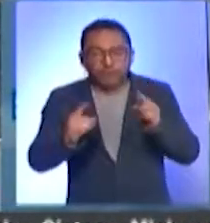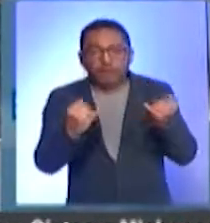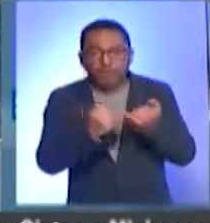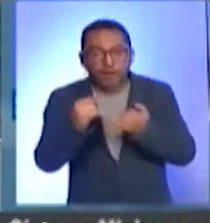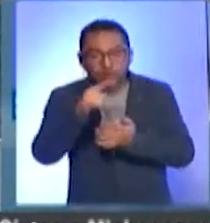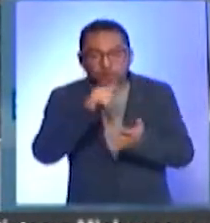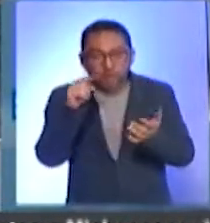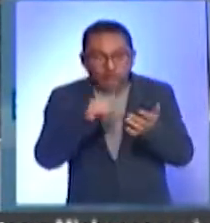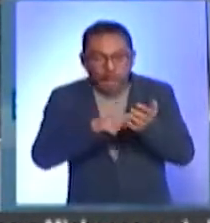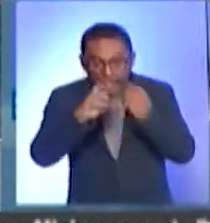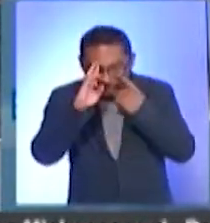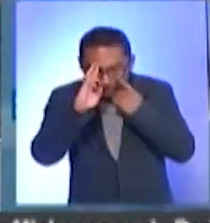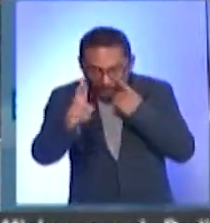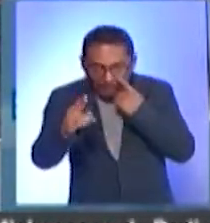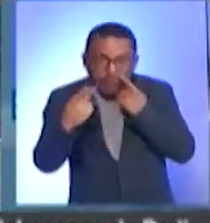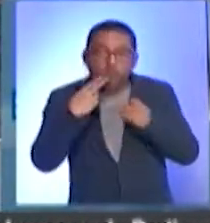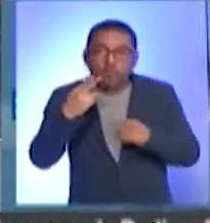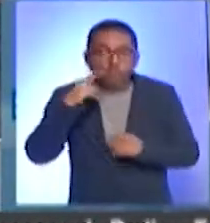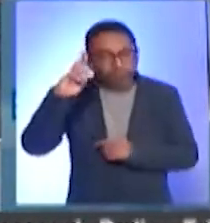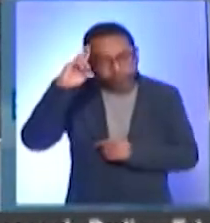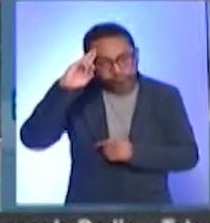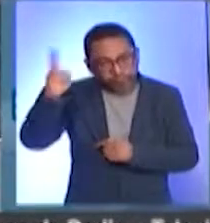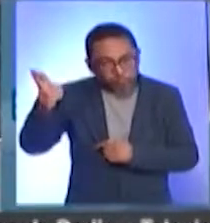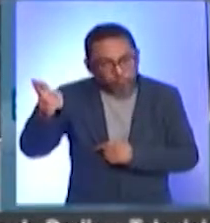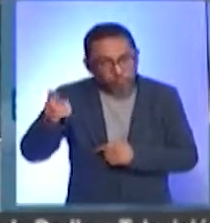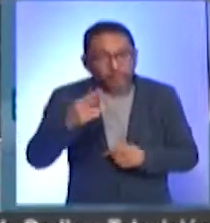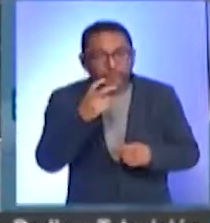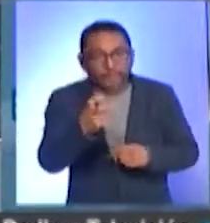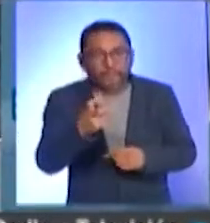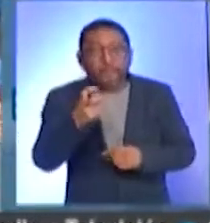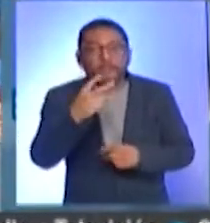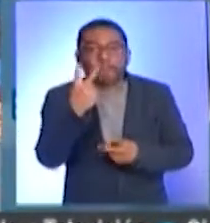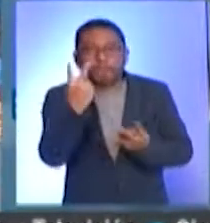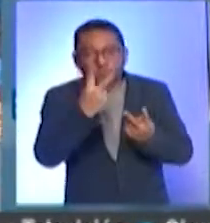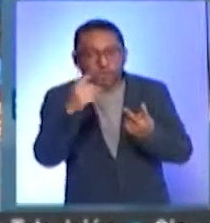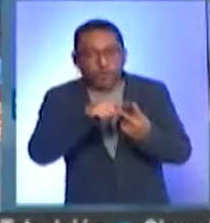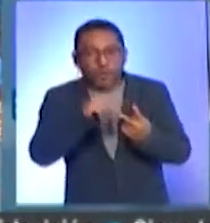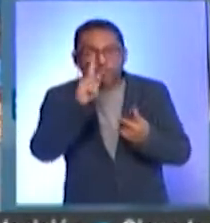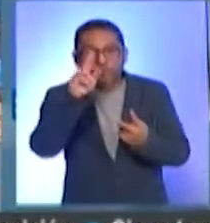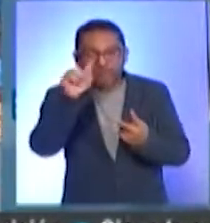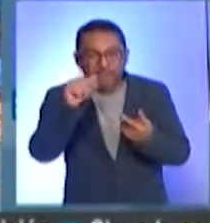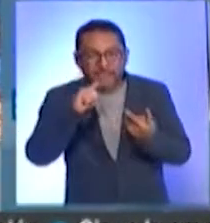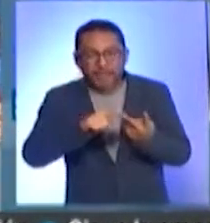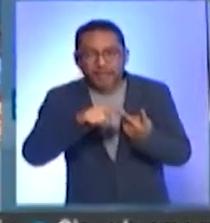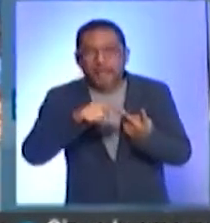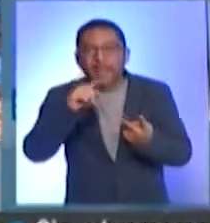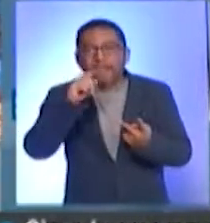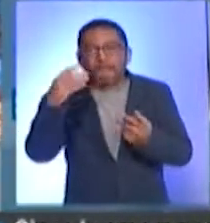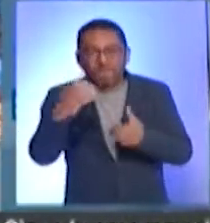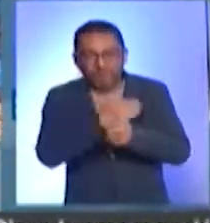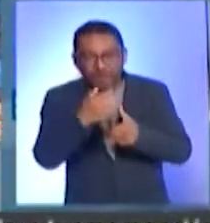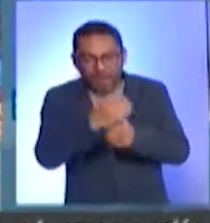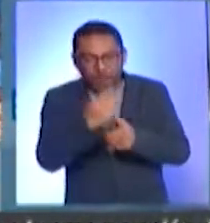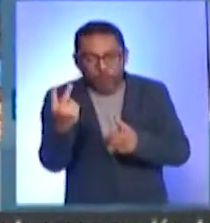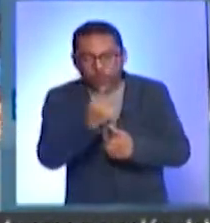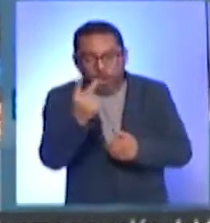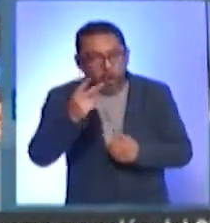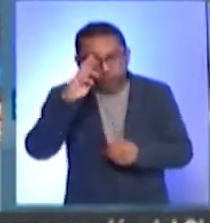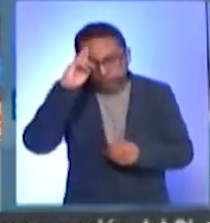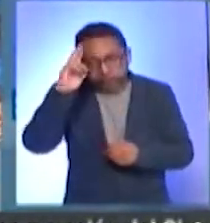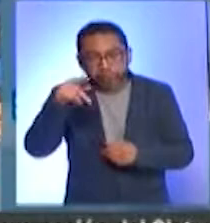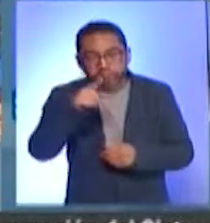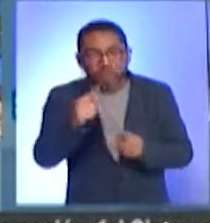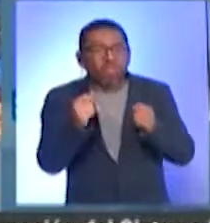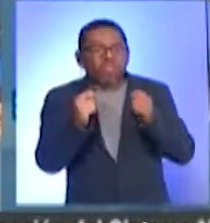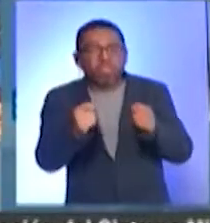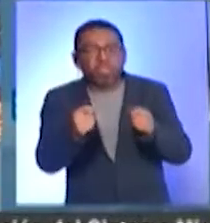espacios libres de humo de tabaco punta cometa y behind bar fueron los lugares suspendidos por no acatar las medidas sanitarias para contener los contagios